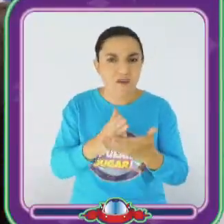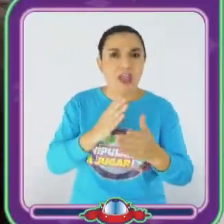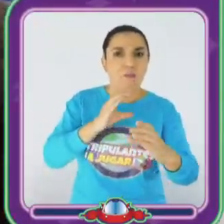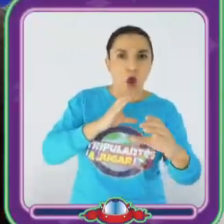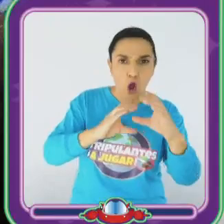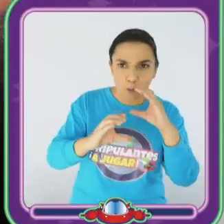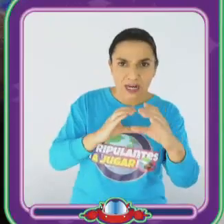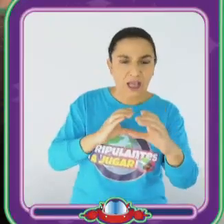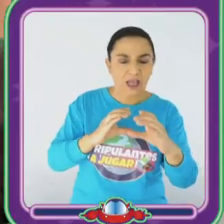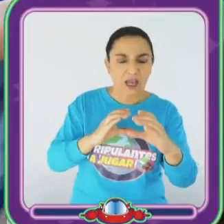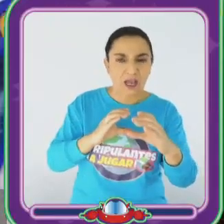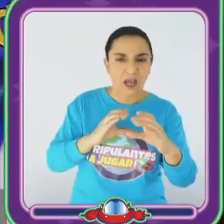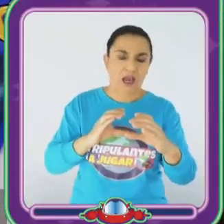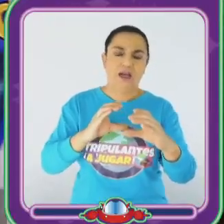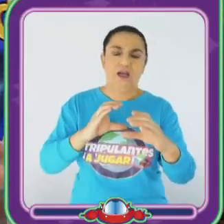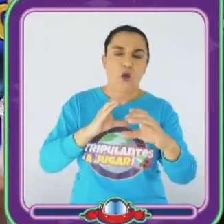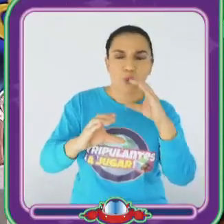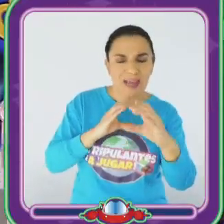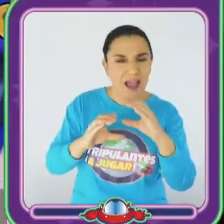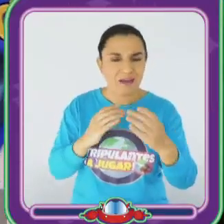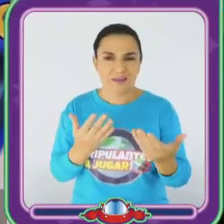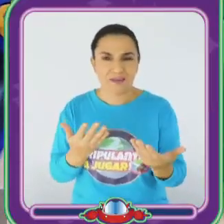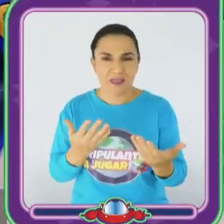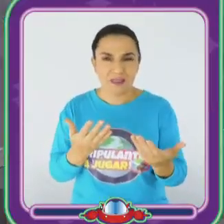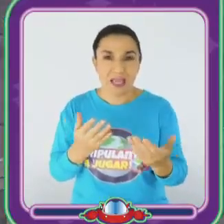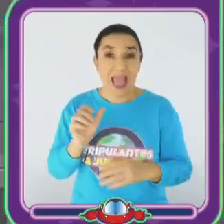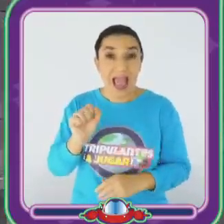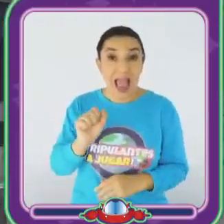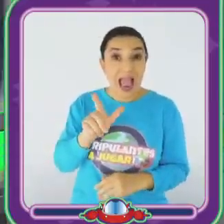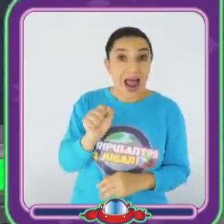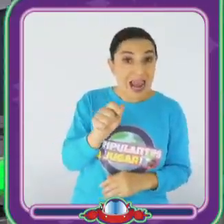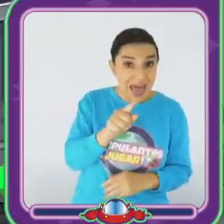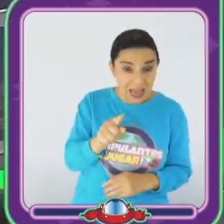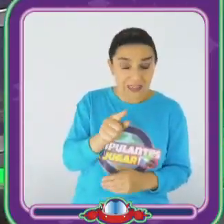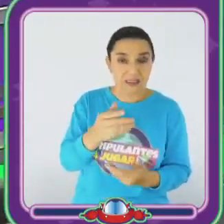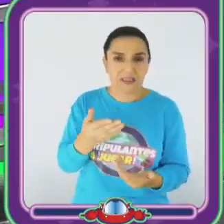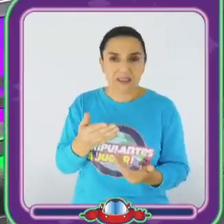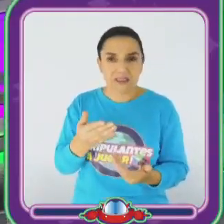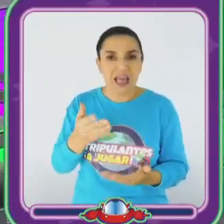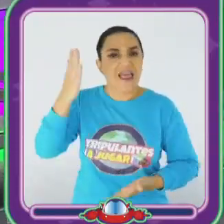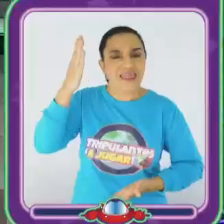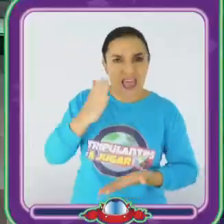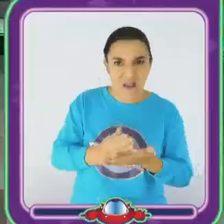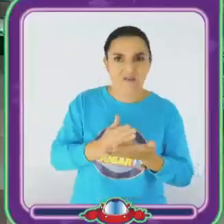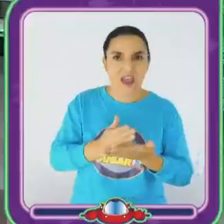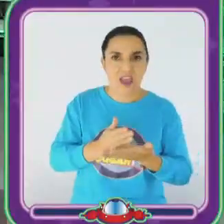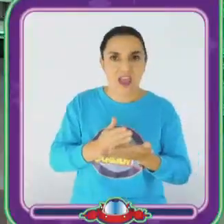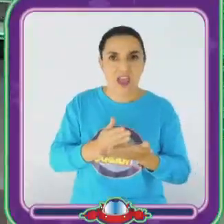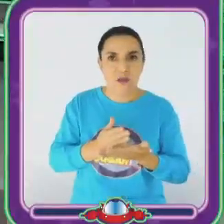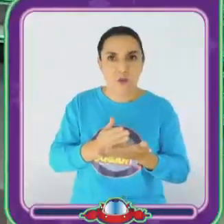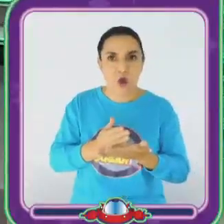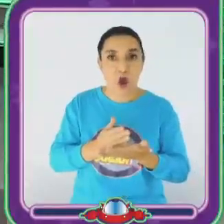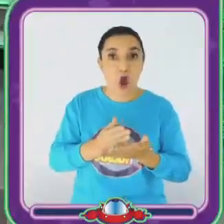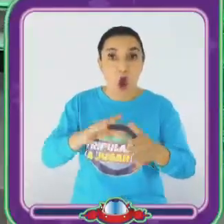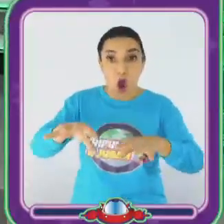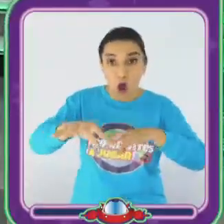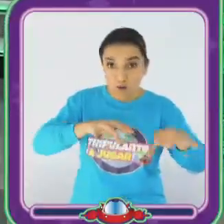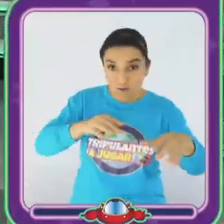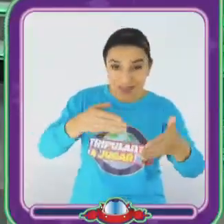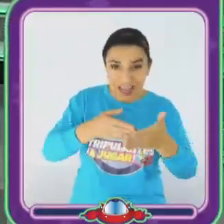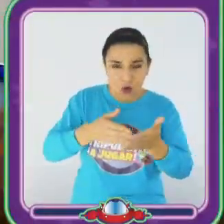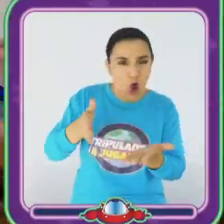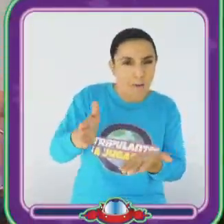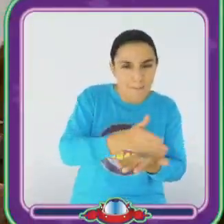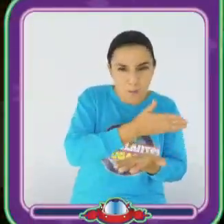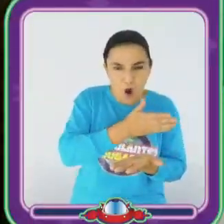Debemos comunicarme. Comunicarse. A las... Debemos mover los obstáculos.